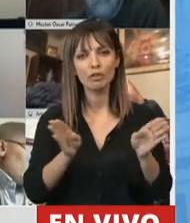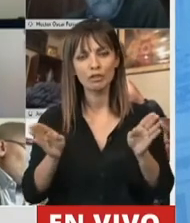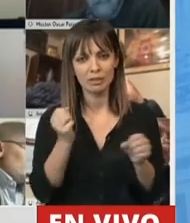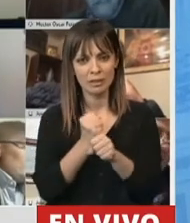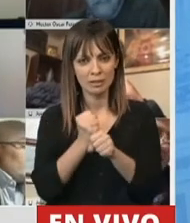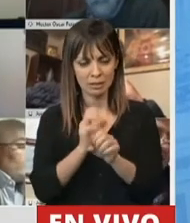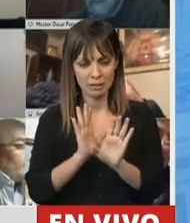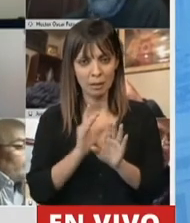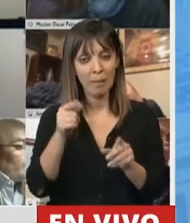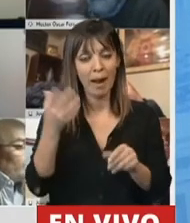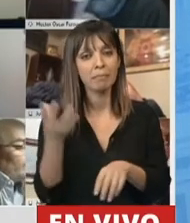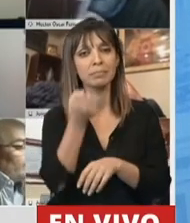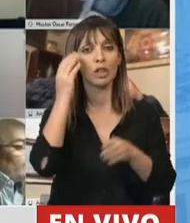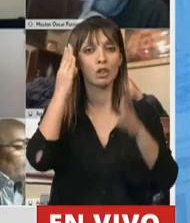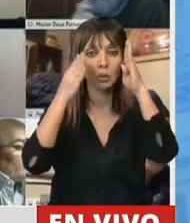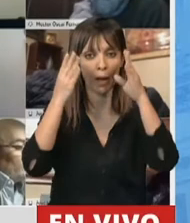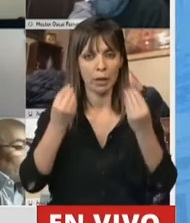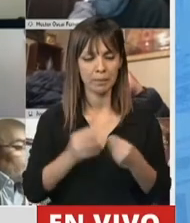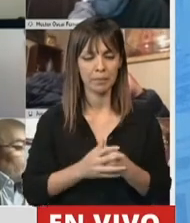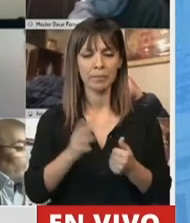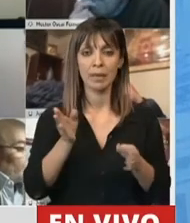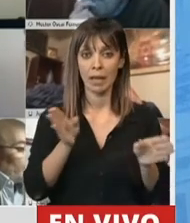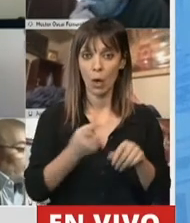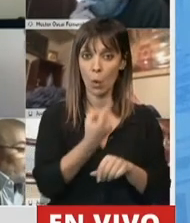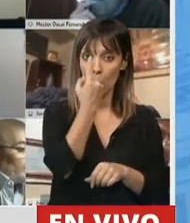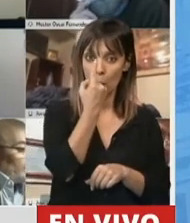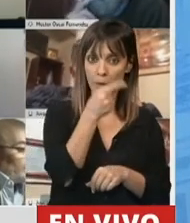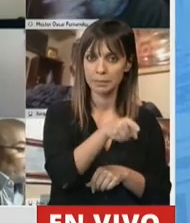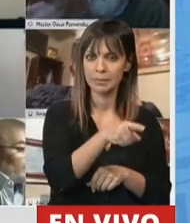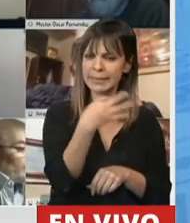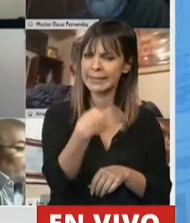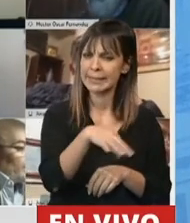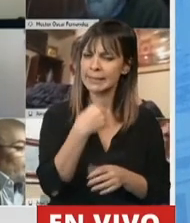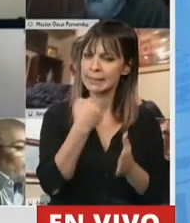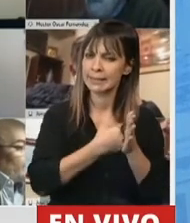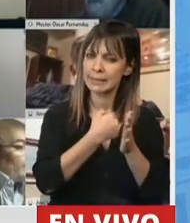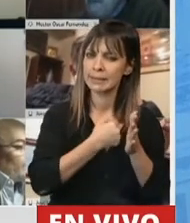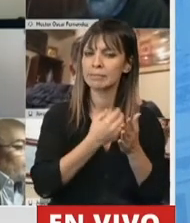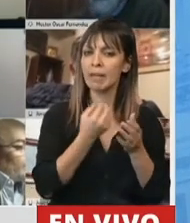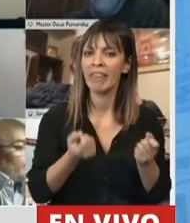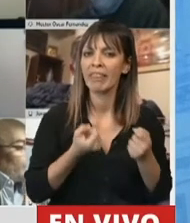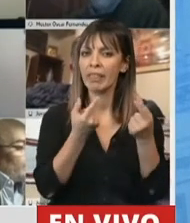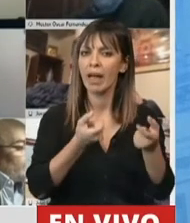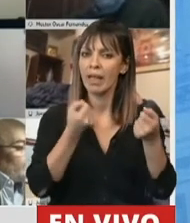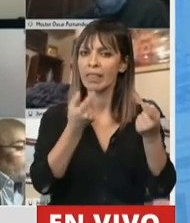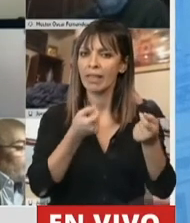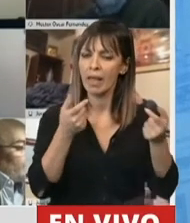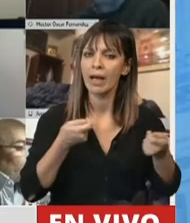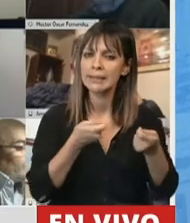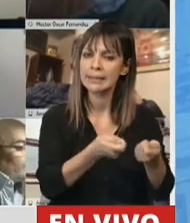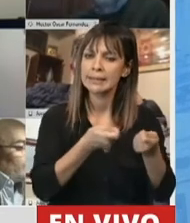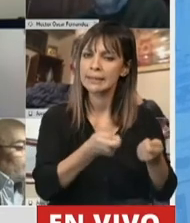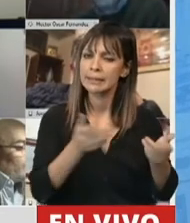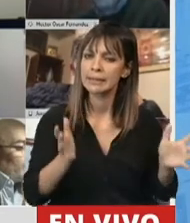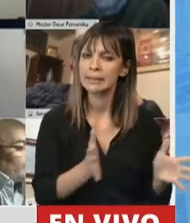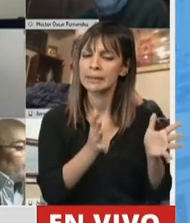para lograr este sueño. Primero, tratar de generar todos los incentivos necesarios